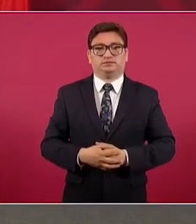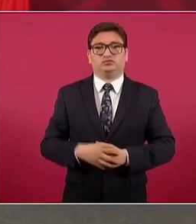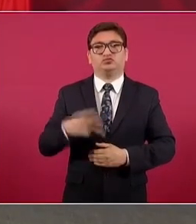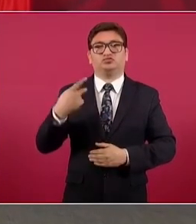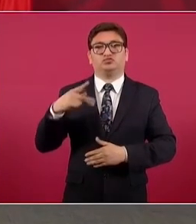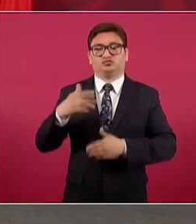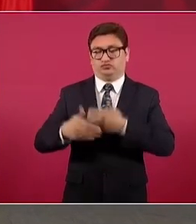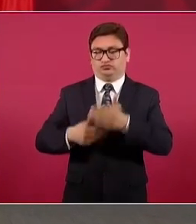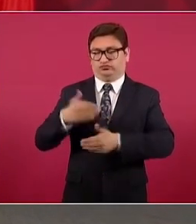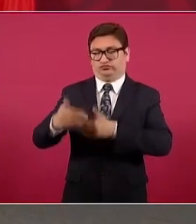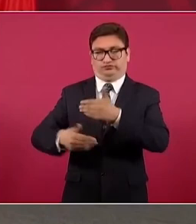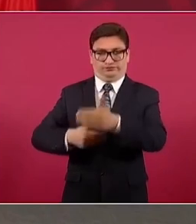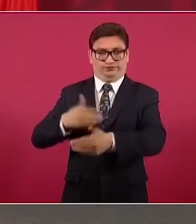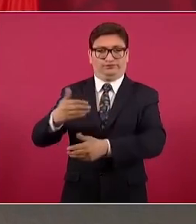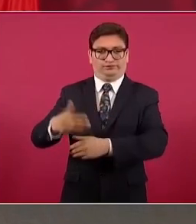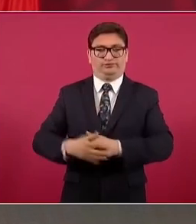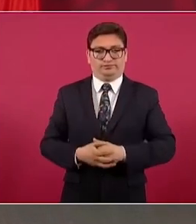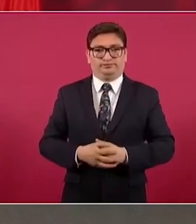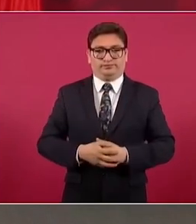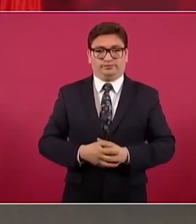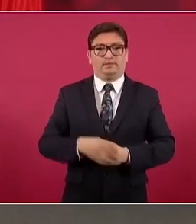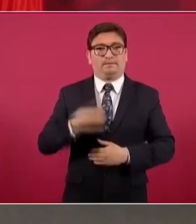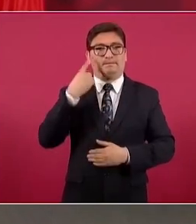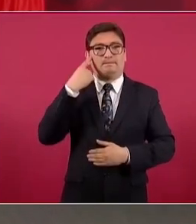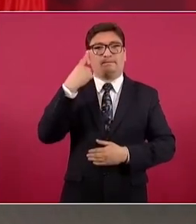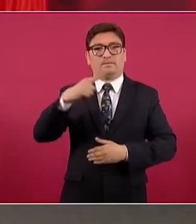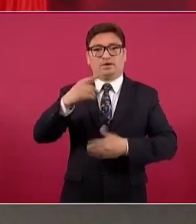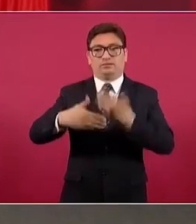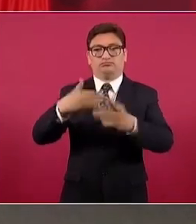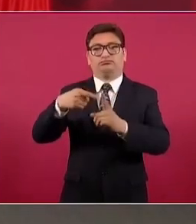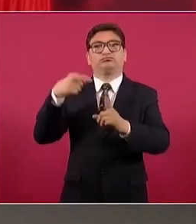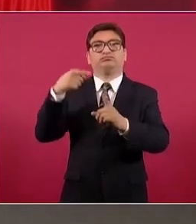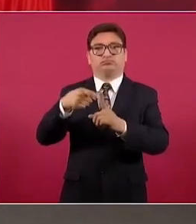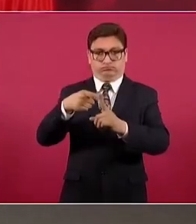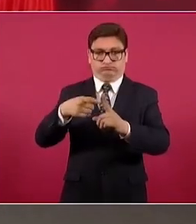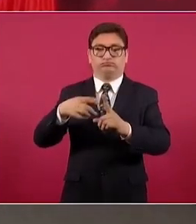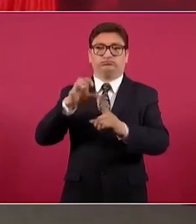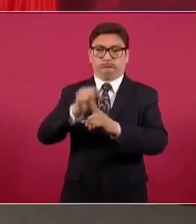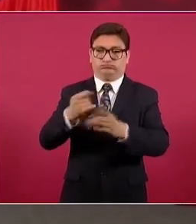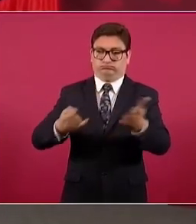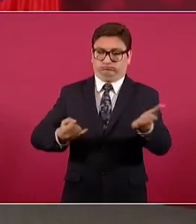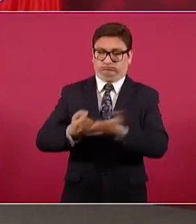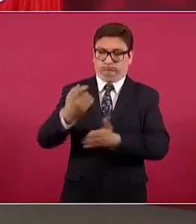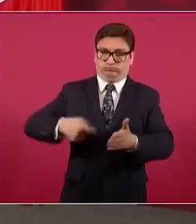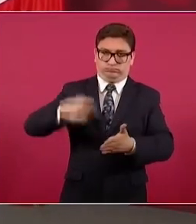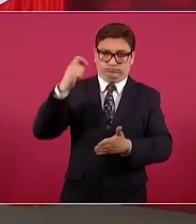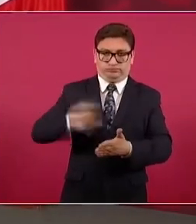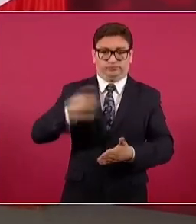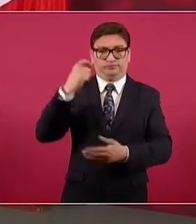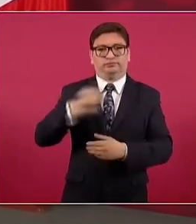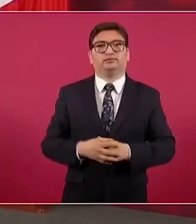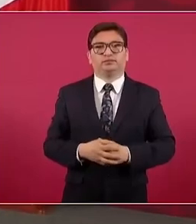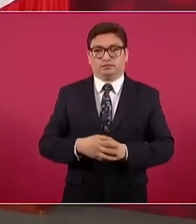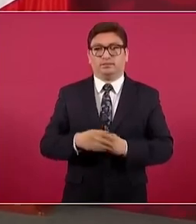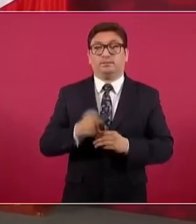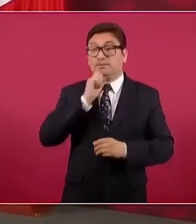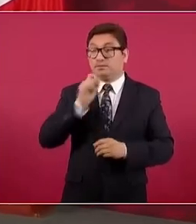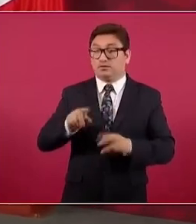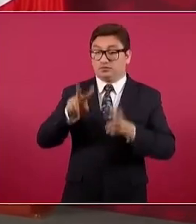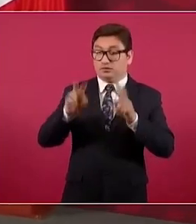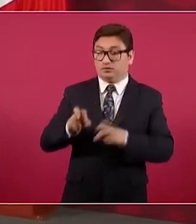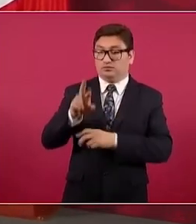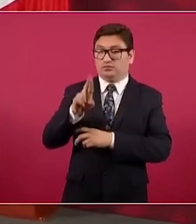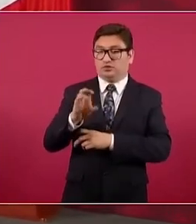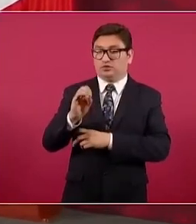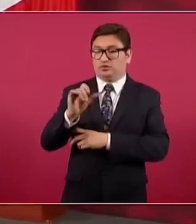los procesos para que haya sentencias. En el caso de Rosario